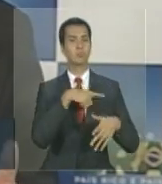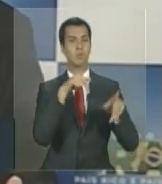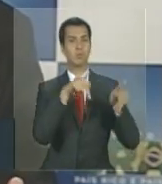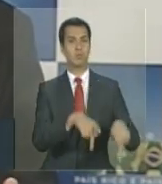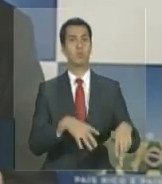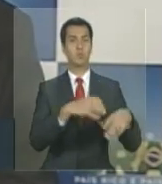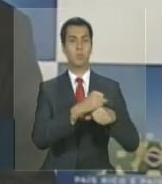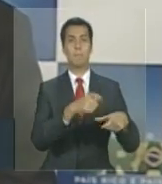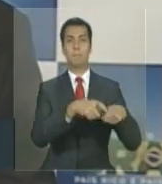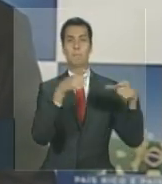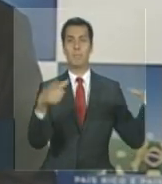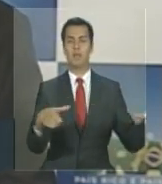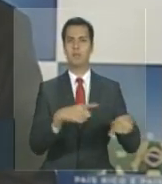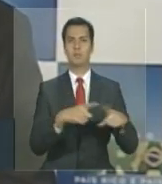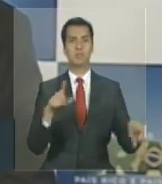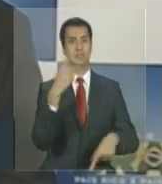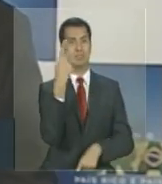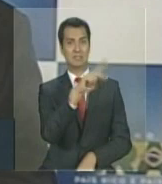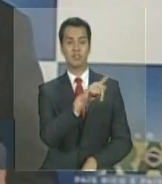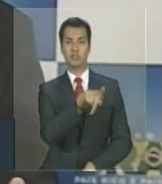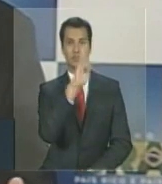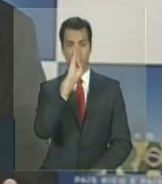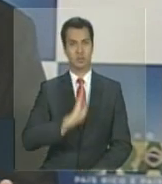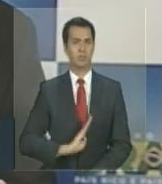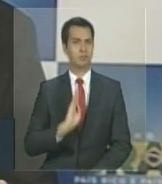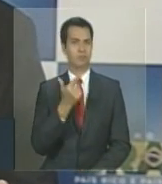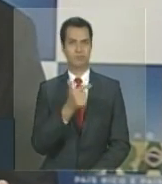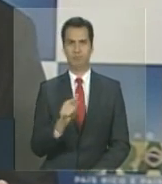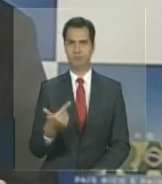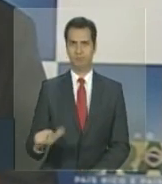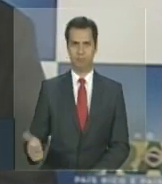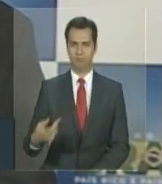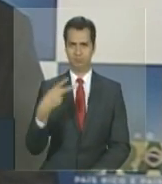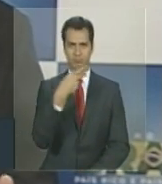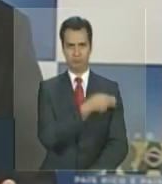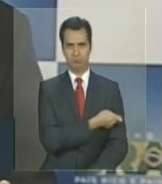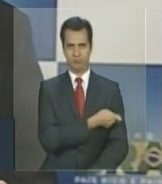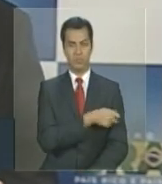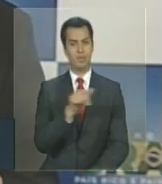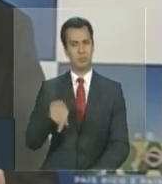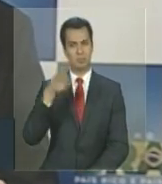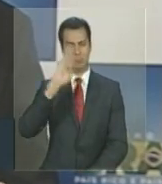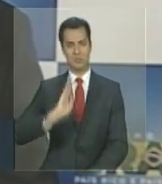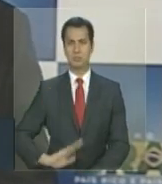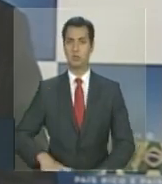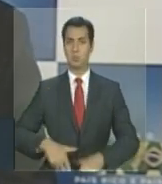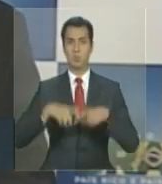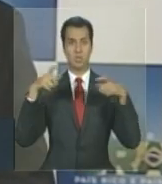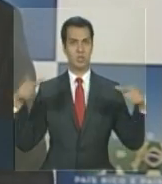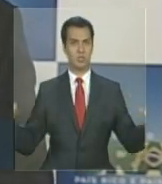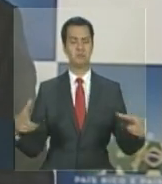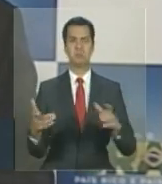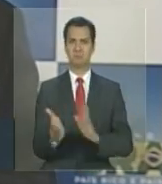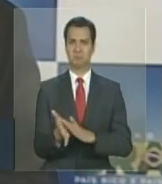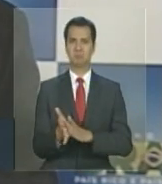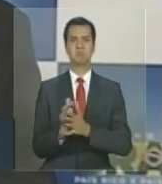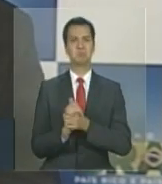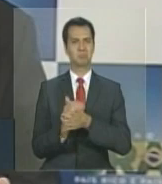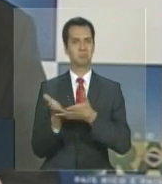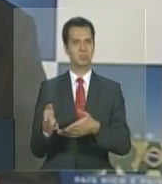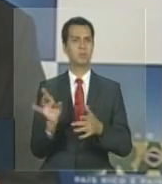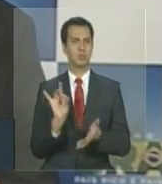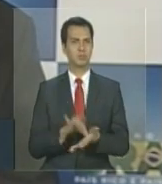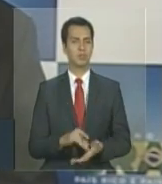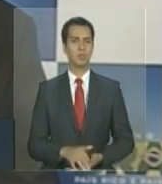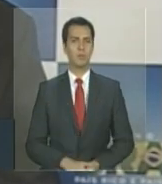y gratuita de vacunación tan grande como la de Brasil, y eso es un mérito. Tercero,